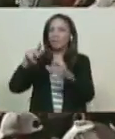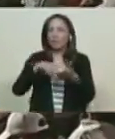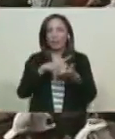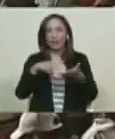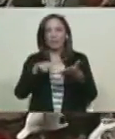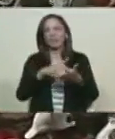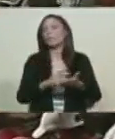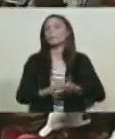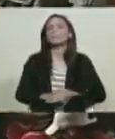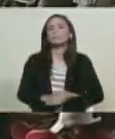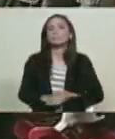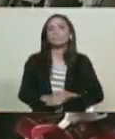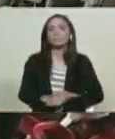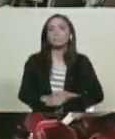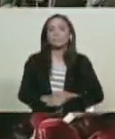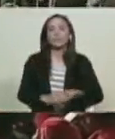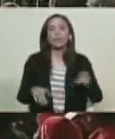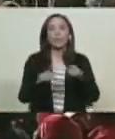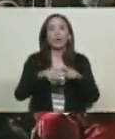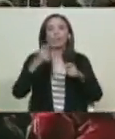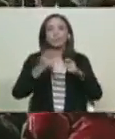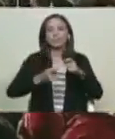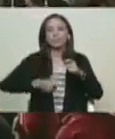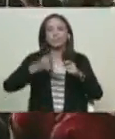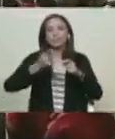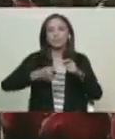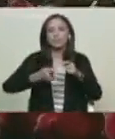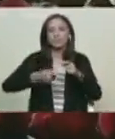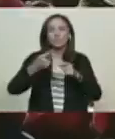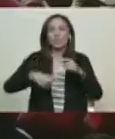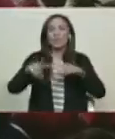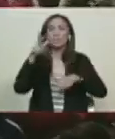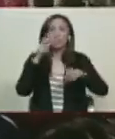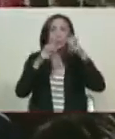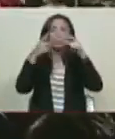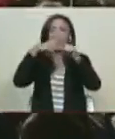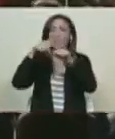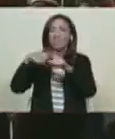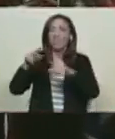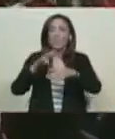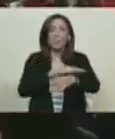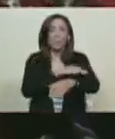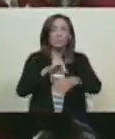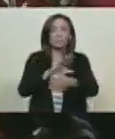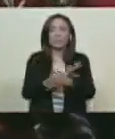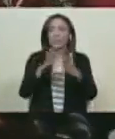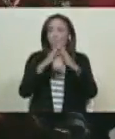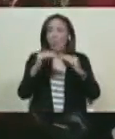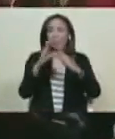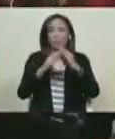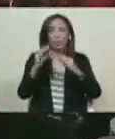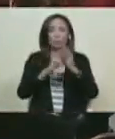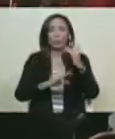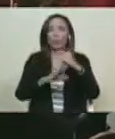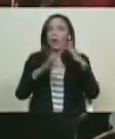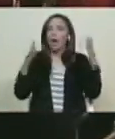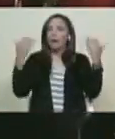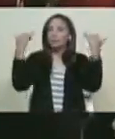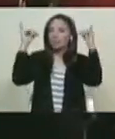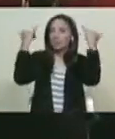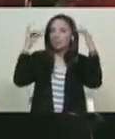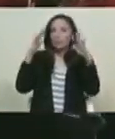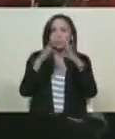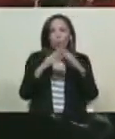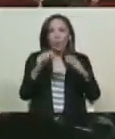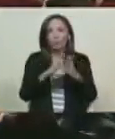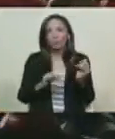salir, que suene la charrasca, el bongó, que se escuchen las voces y la alegría de un pueblo que celebra bailando, que